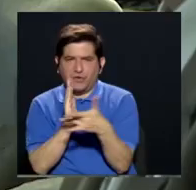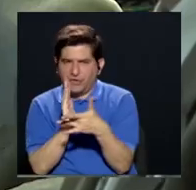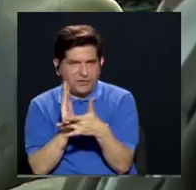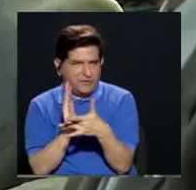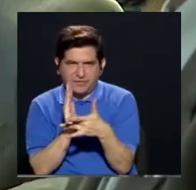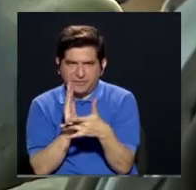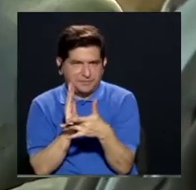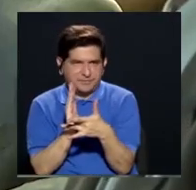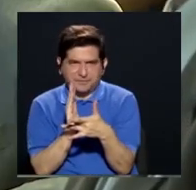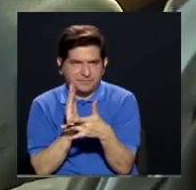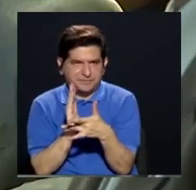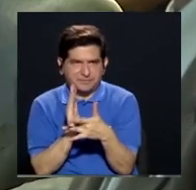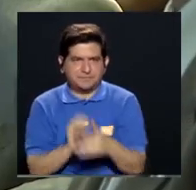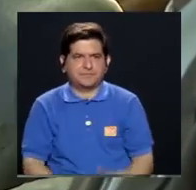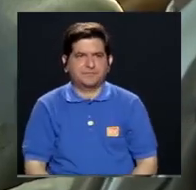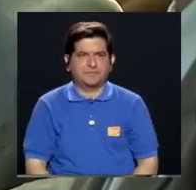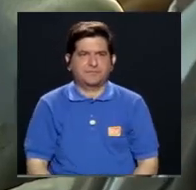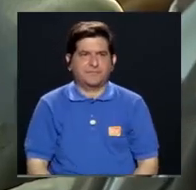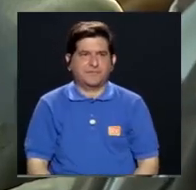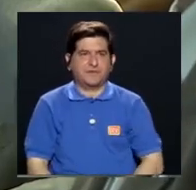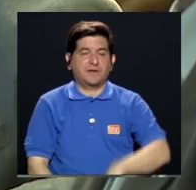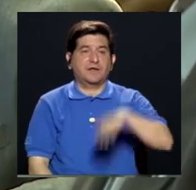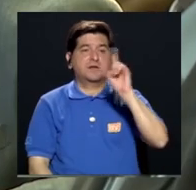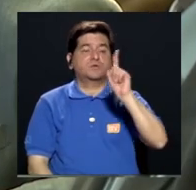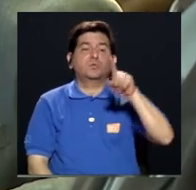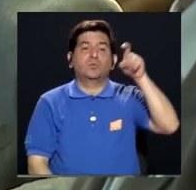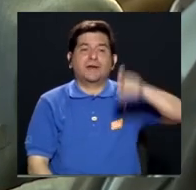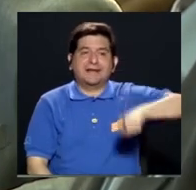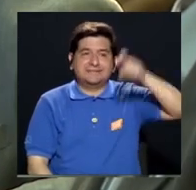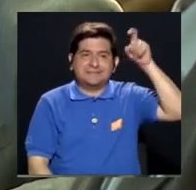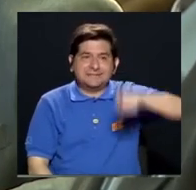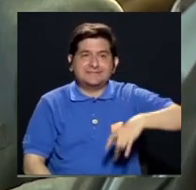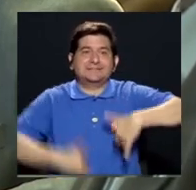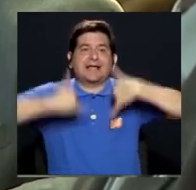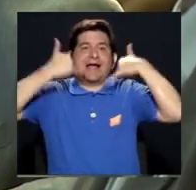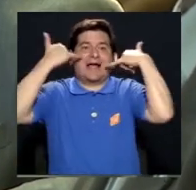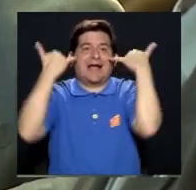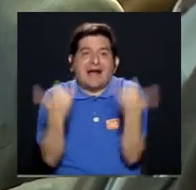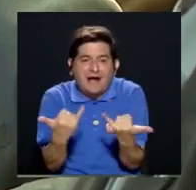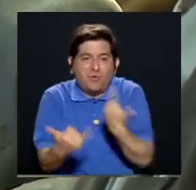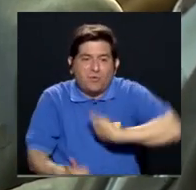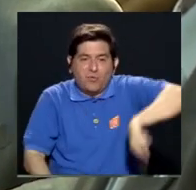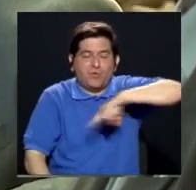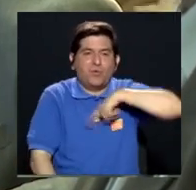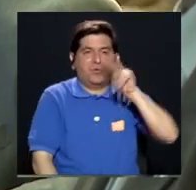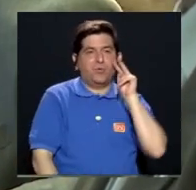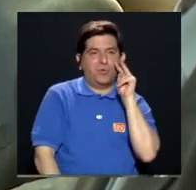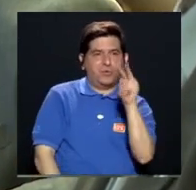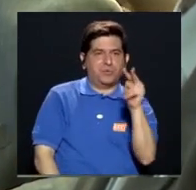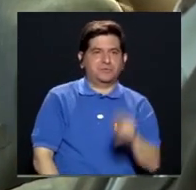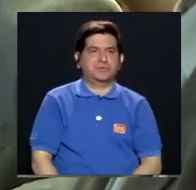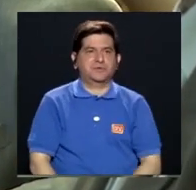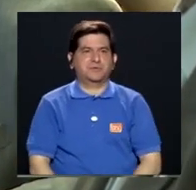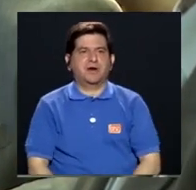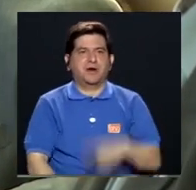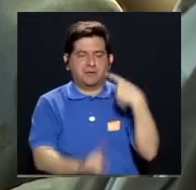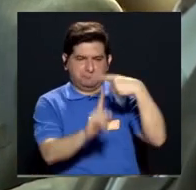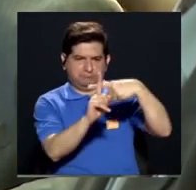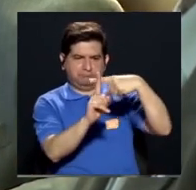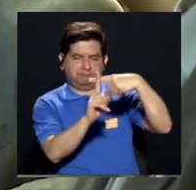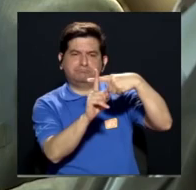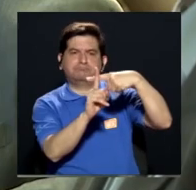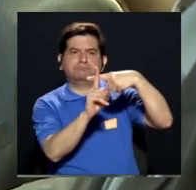tecnología, sino que es una necesidad que ahora visualizamos de manera muy